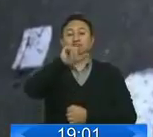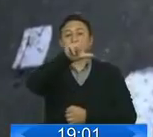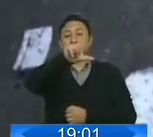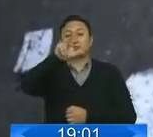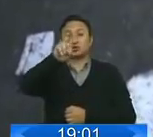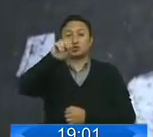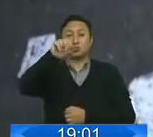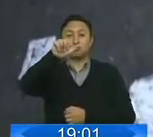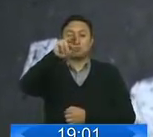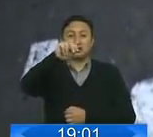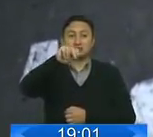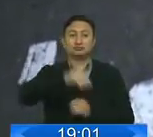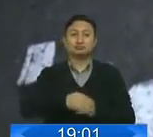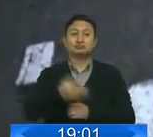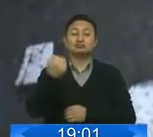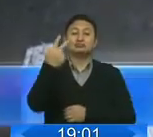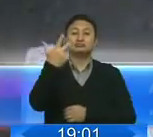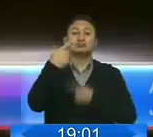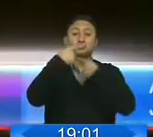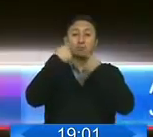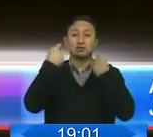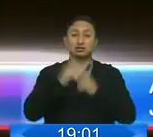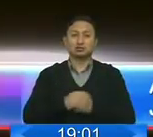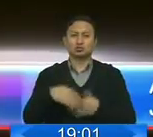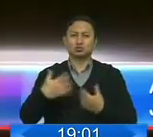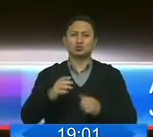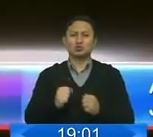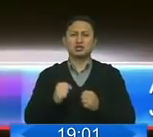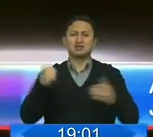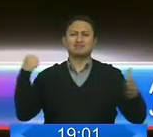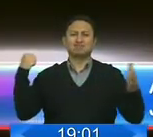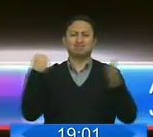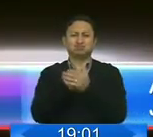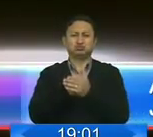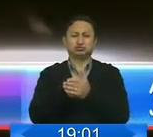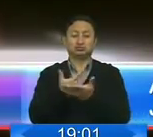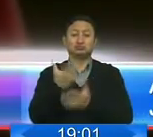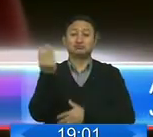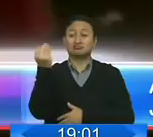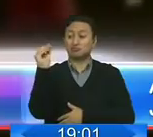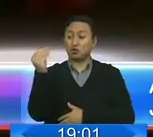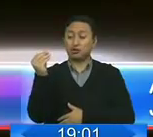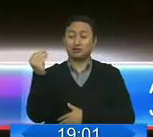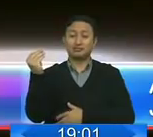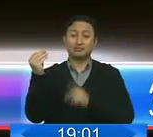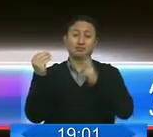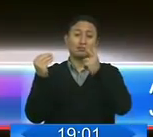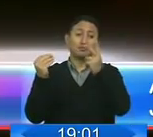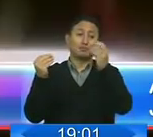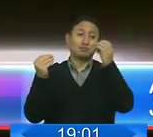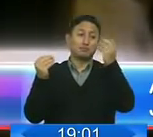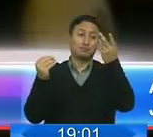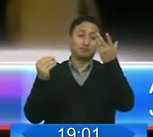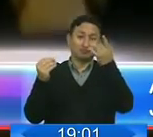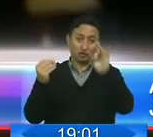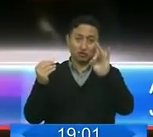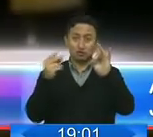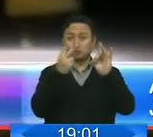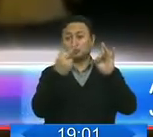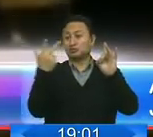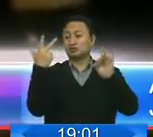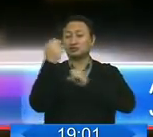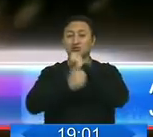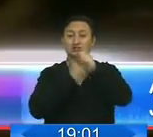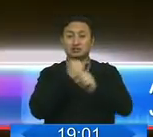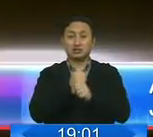fue donde el pasado 3 de marzo se registró un accidente en el que varios jóvenes con edades comprendidas entre los 18 y 23 años perdieron la